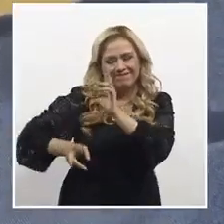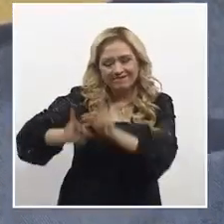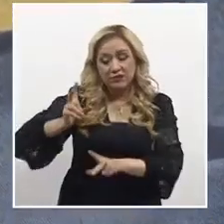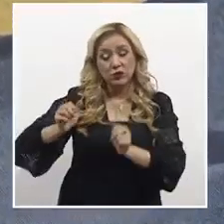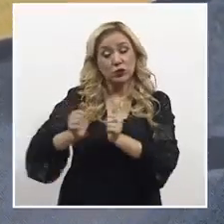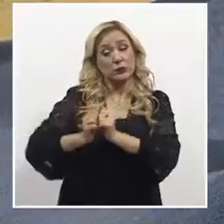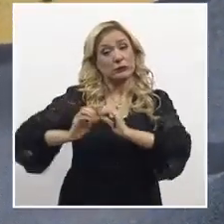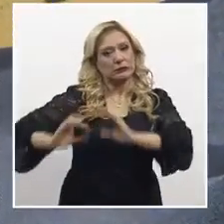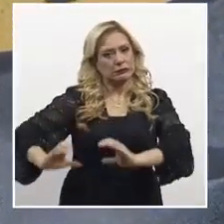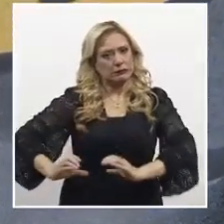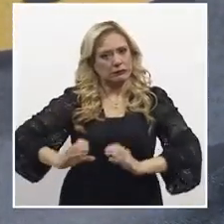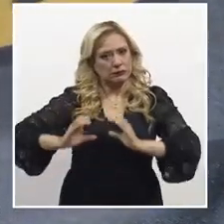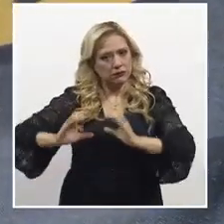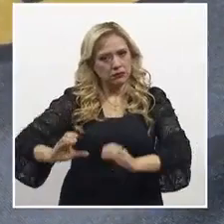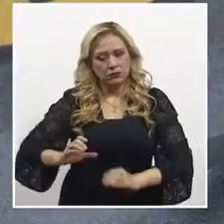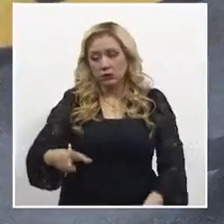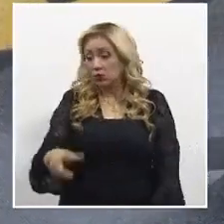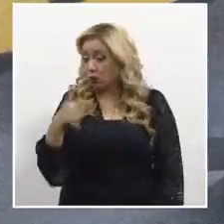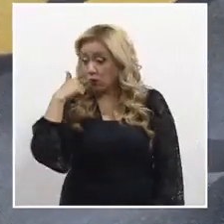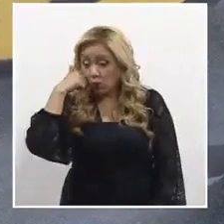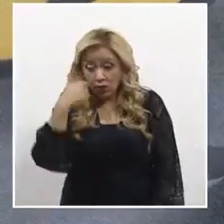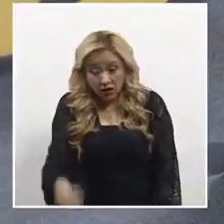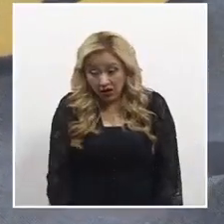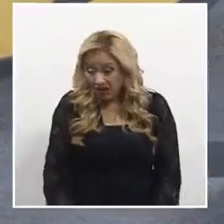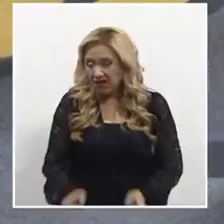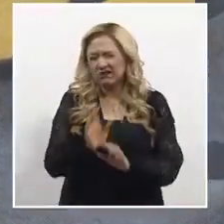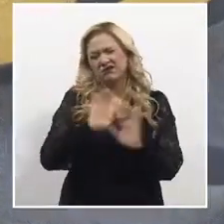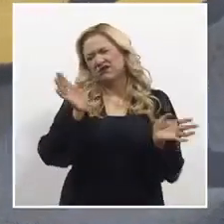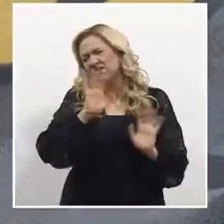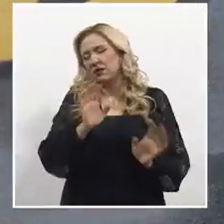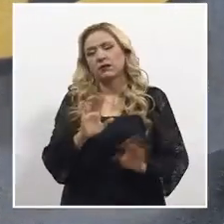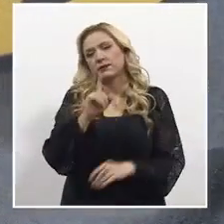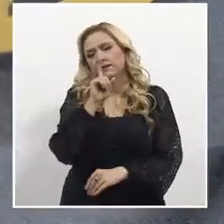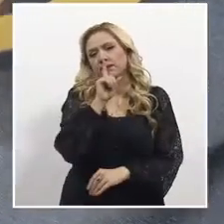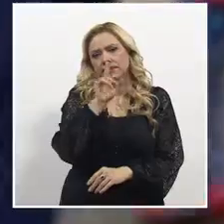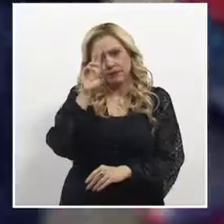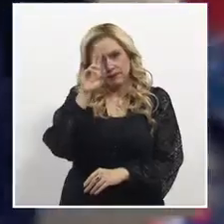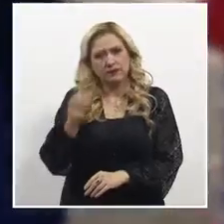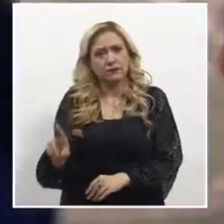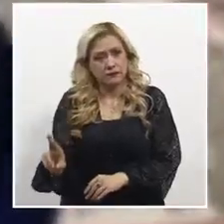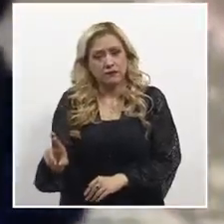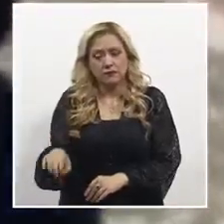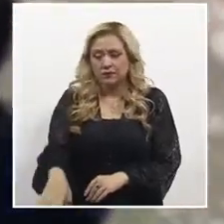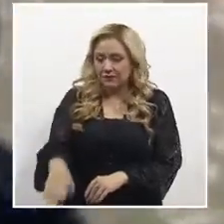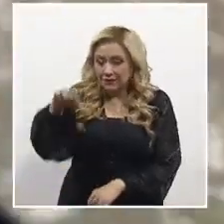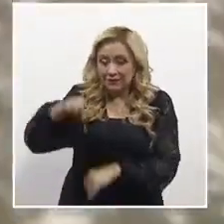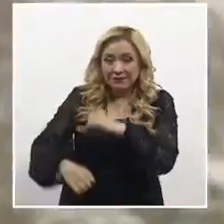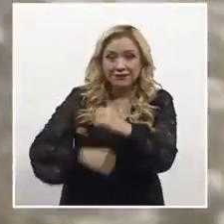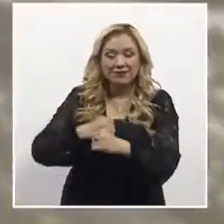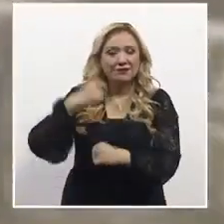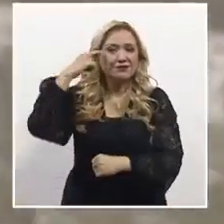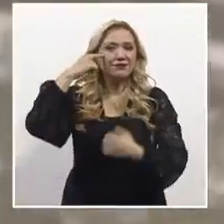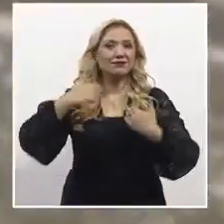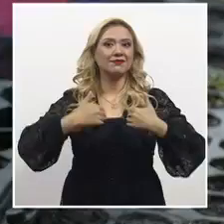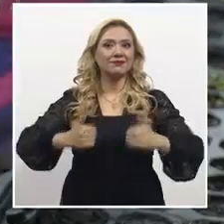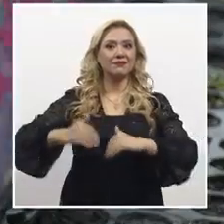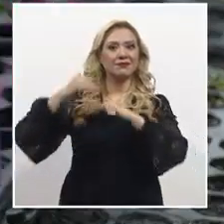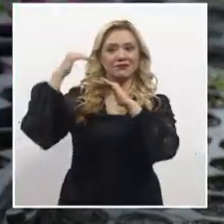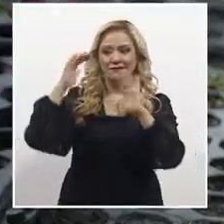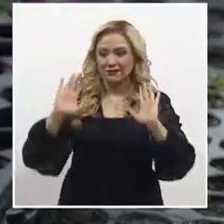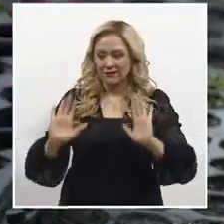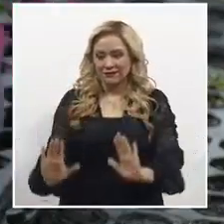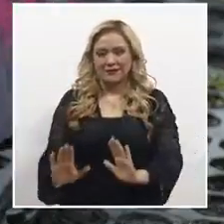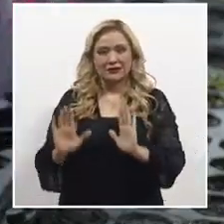puede realizarse contra su voluntad. Además, su intervención deberá ser acorde a su edad, madurez y juicio, evitando